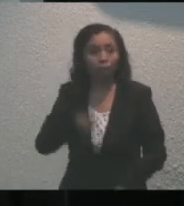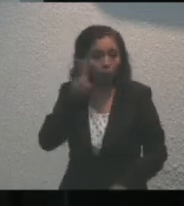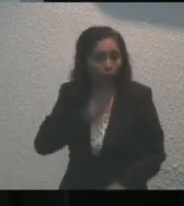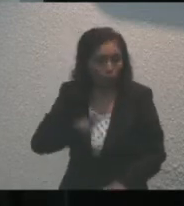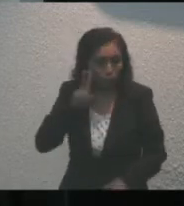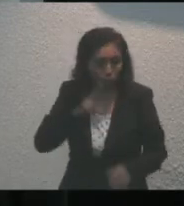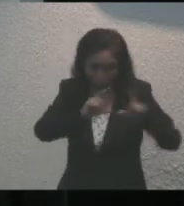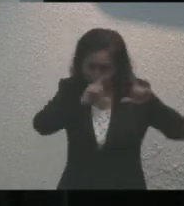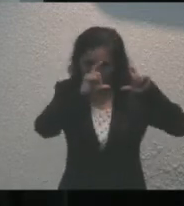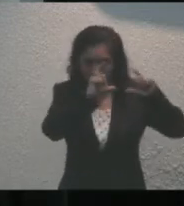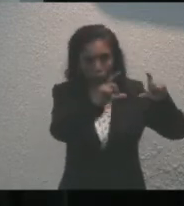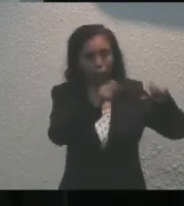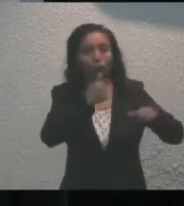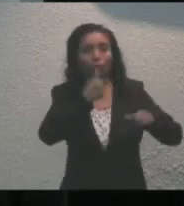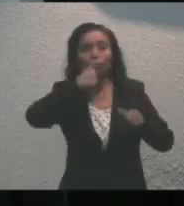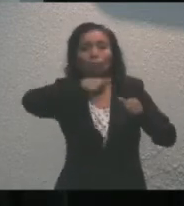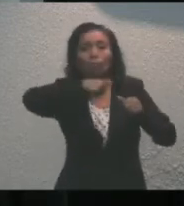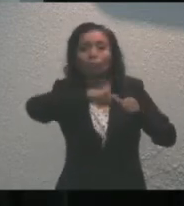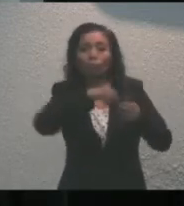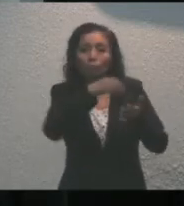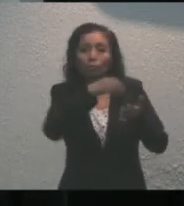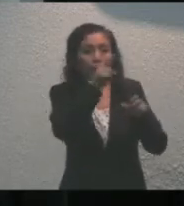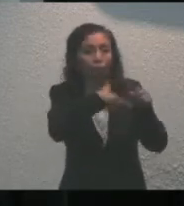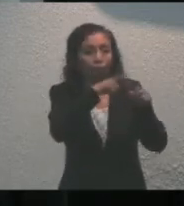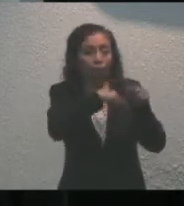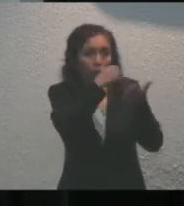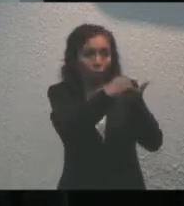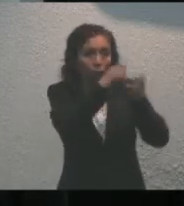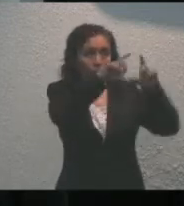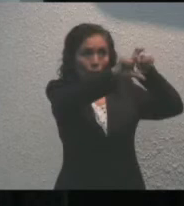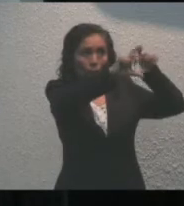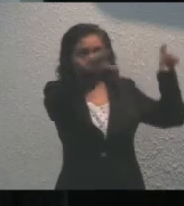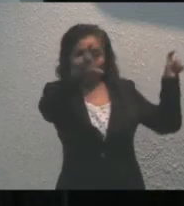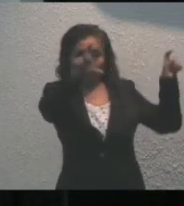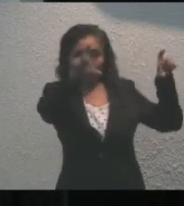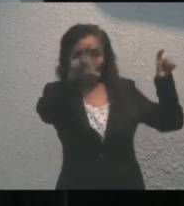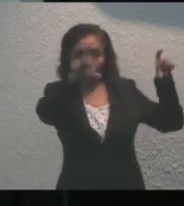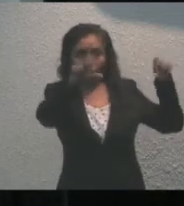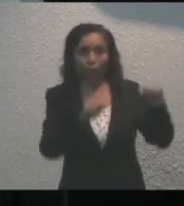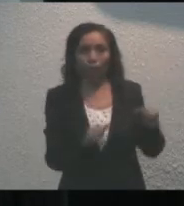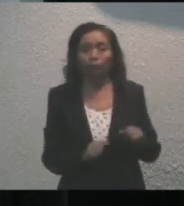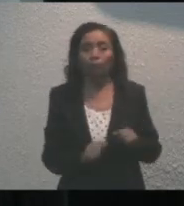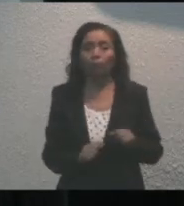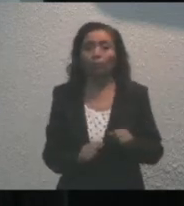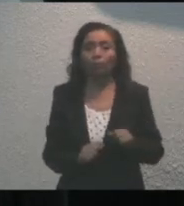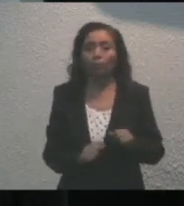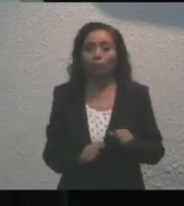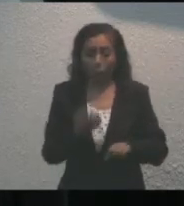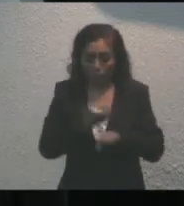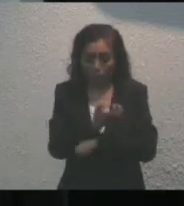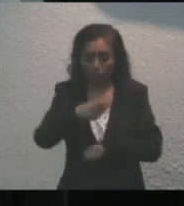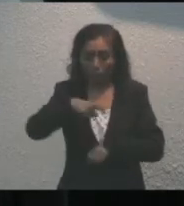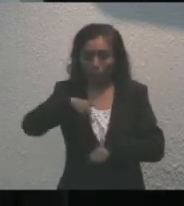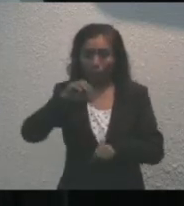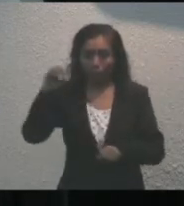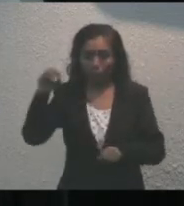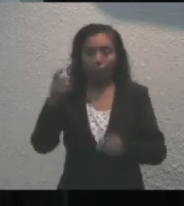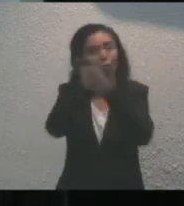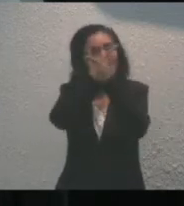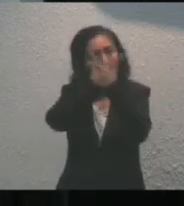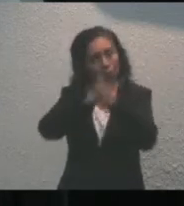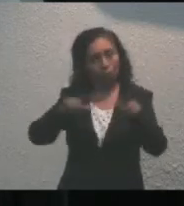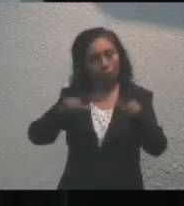inscribir con letras doradas en el muro de honor del recinto oficial del Poder Legislativo del Estado Libre y Soberano